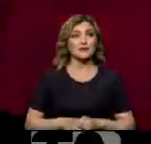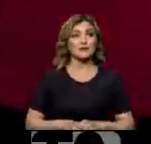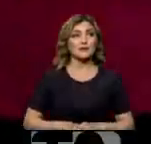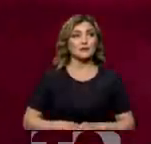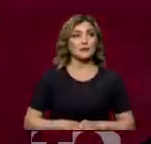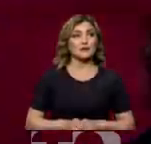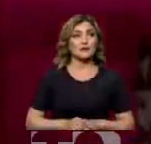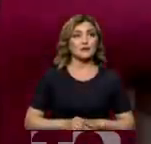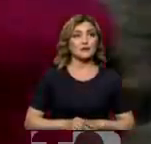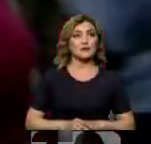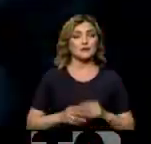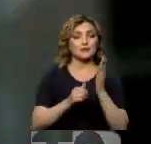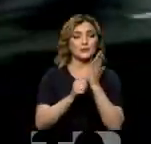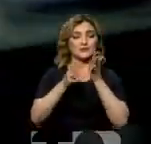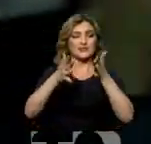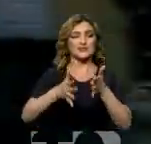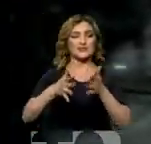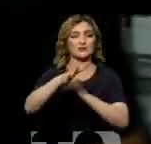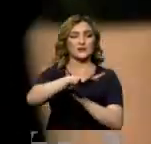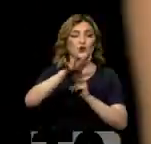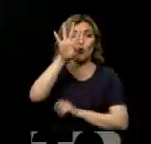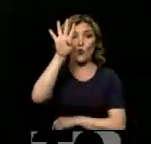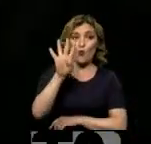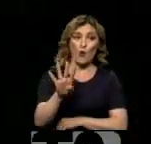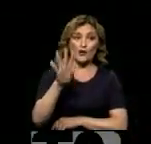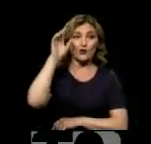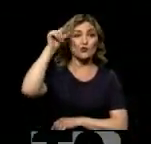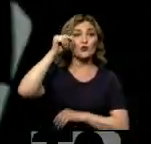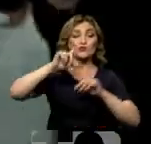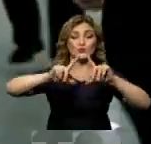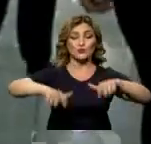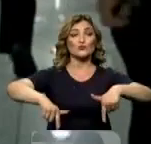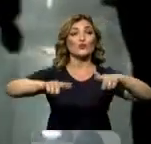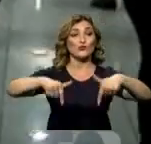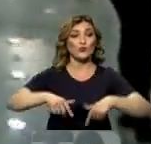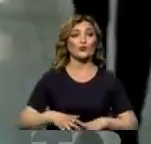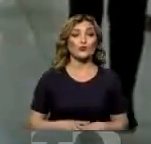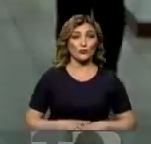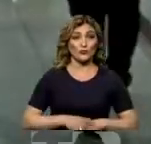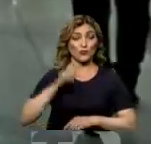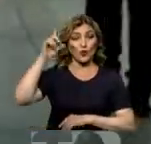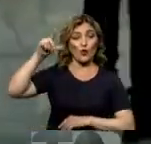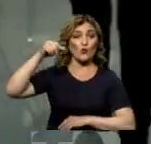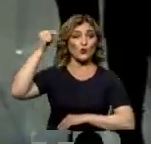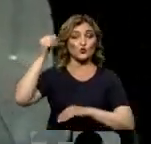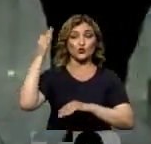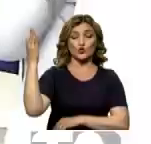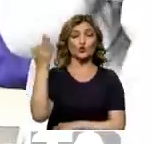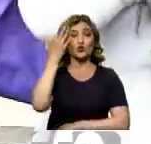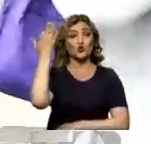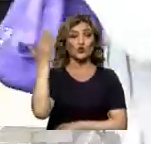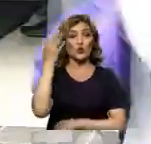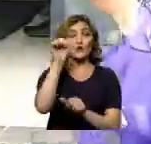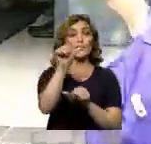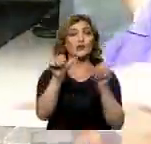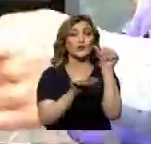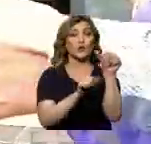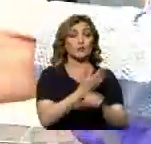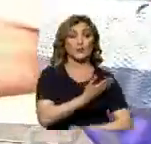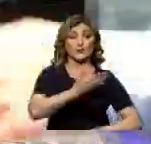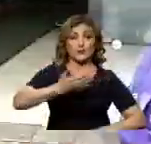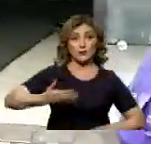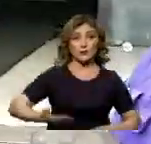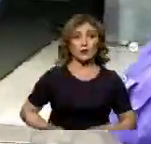Es el cuarto ministro del ambiente en el gobierno de Lenín Moreno. Pasó de la gobernación de Tungurahua a ser asesor